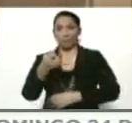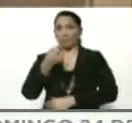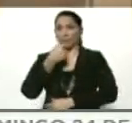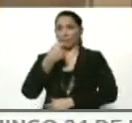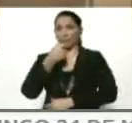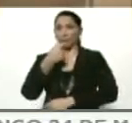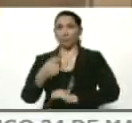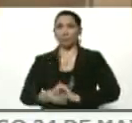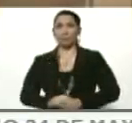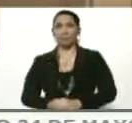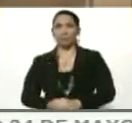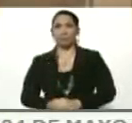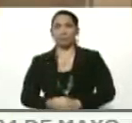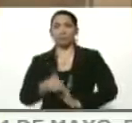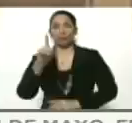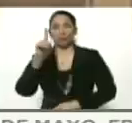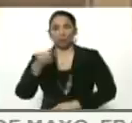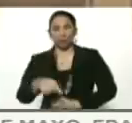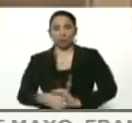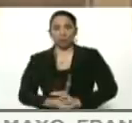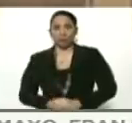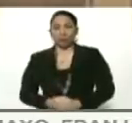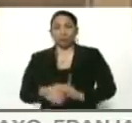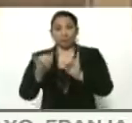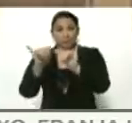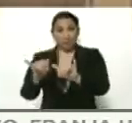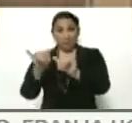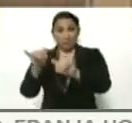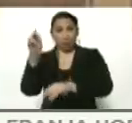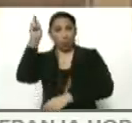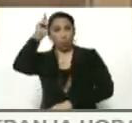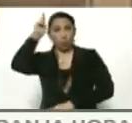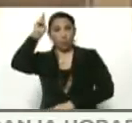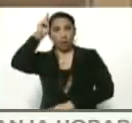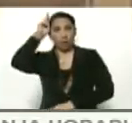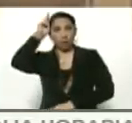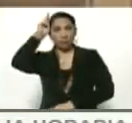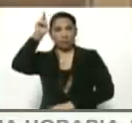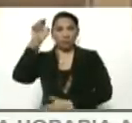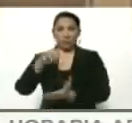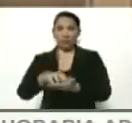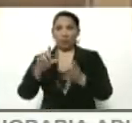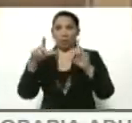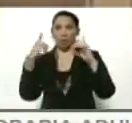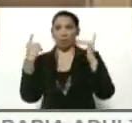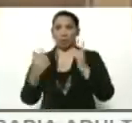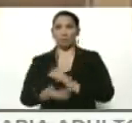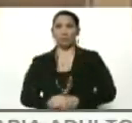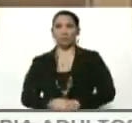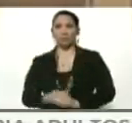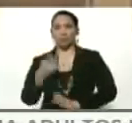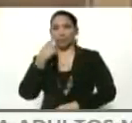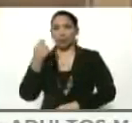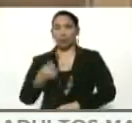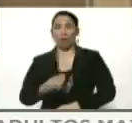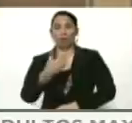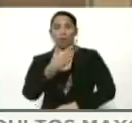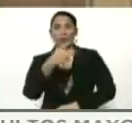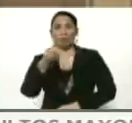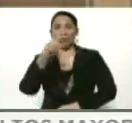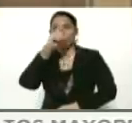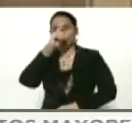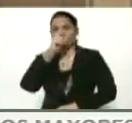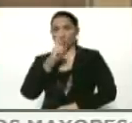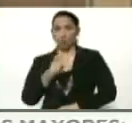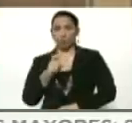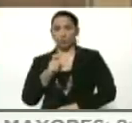tratamiento. De igual manera, en este mismo sector Urimare del estado La Guaira, un hombre de 31 años de